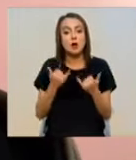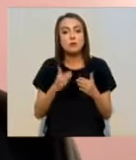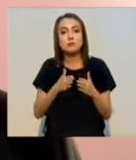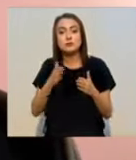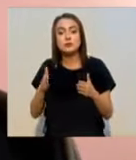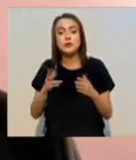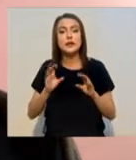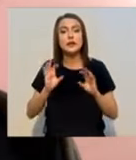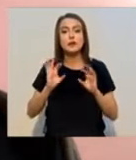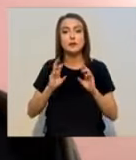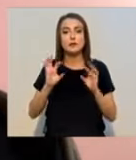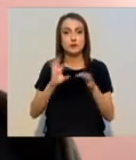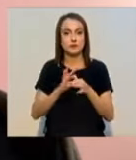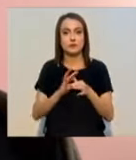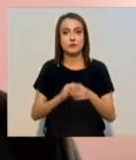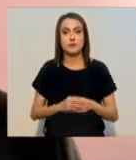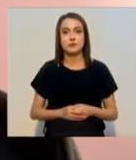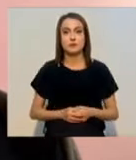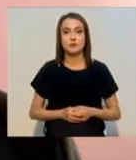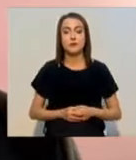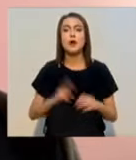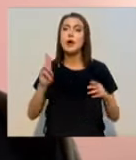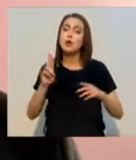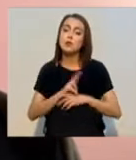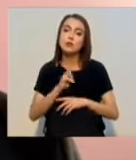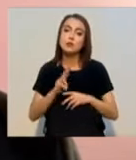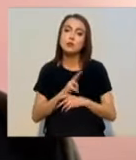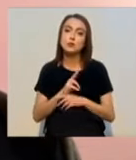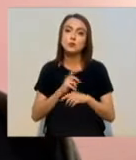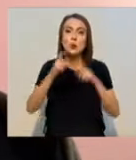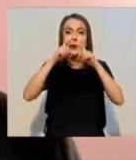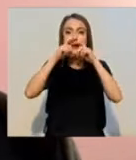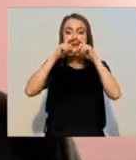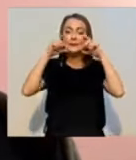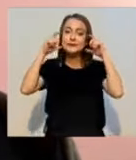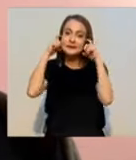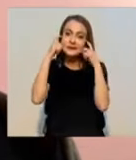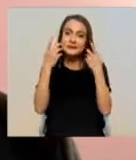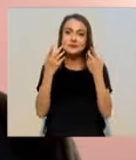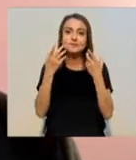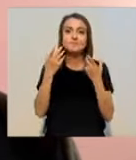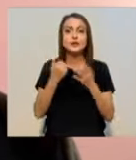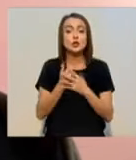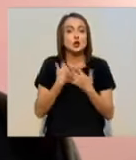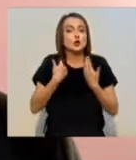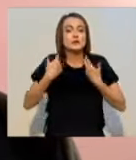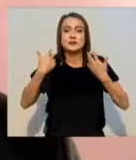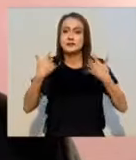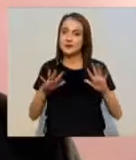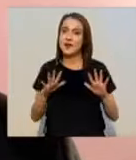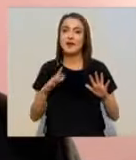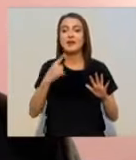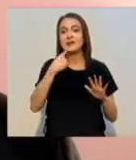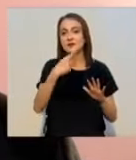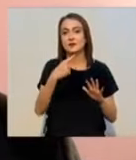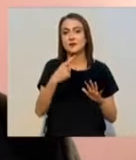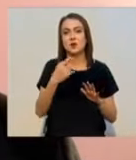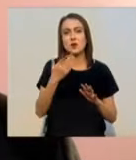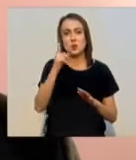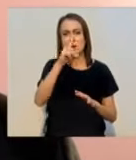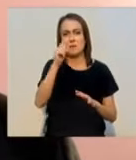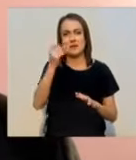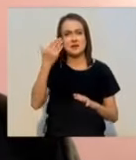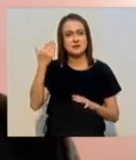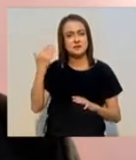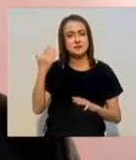Luego, con respecto al uso de las mascarillas, yo ya lo habíamos indicado hace tal vez un